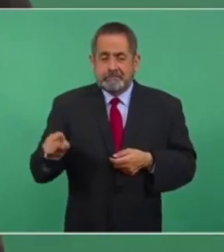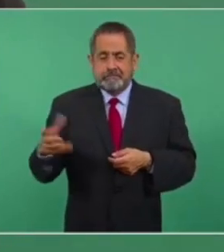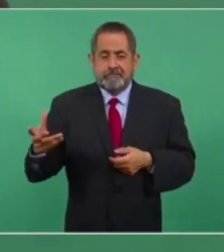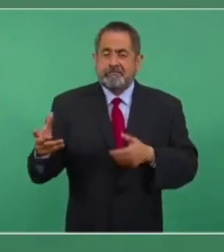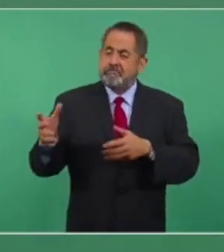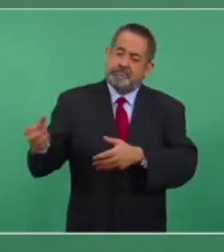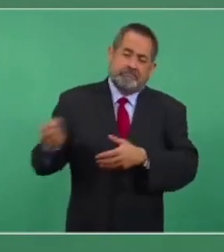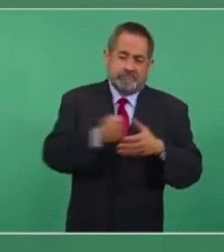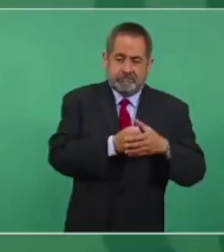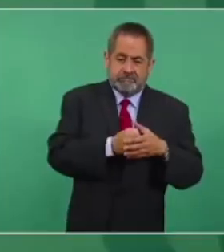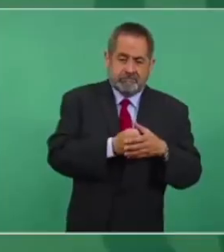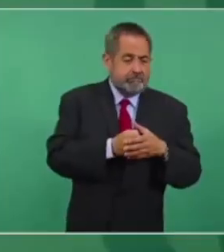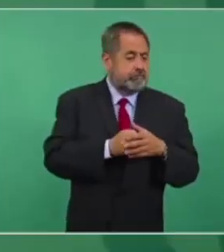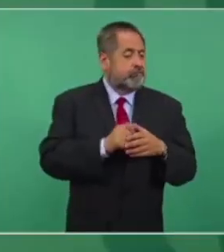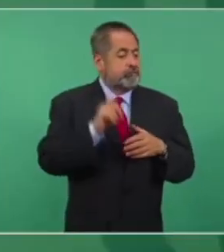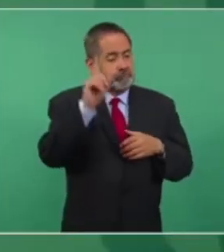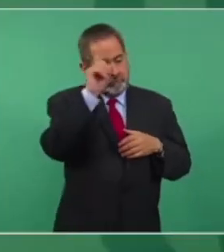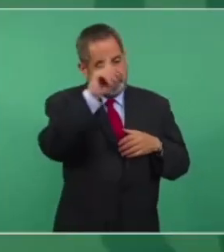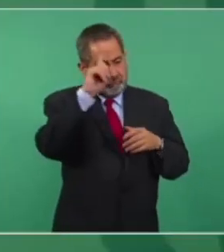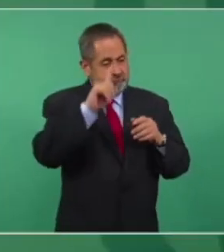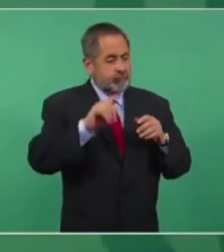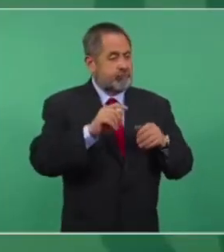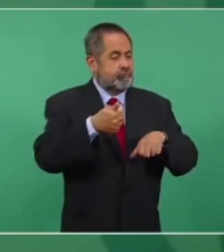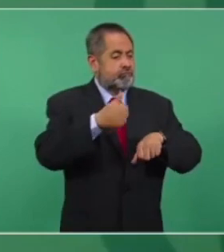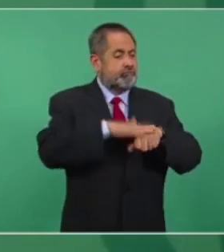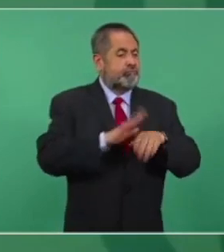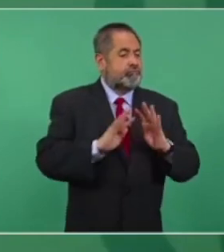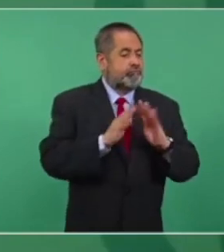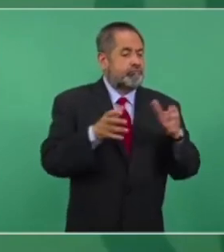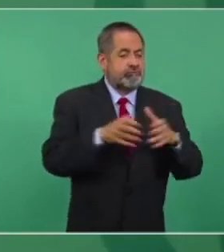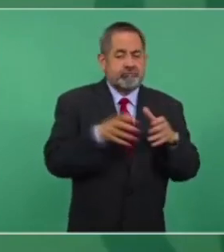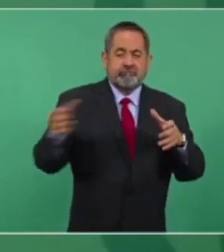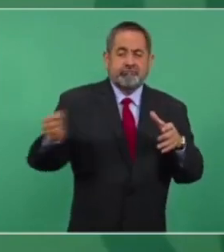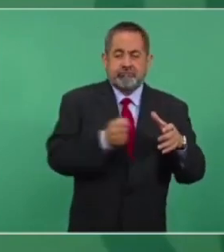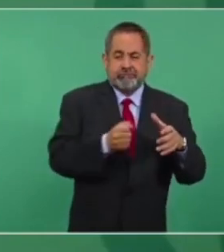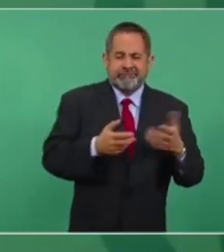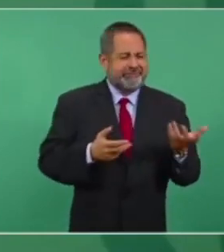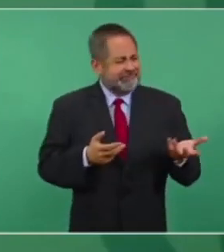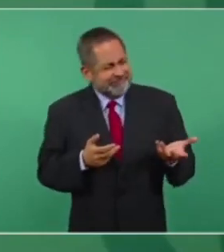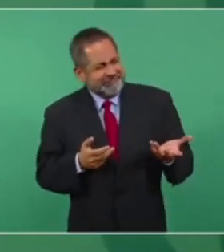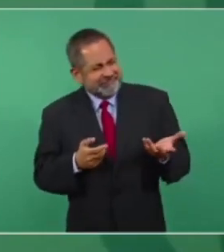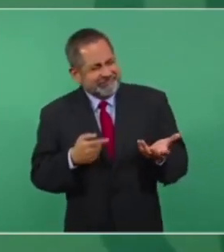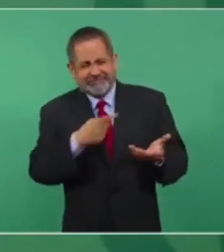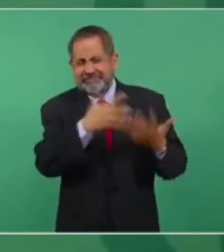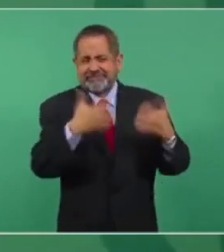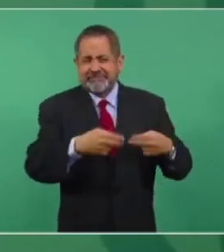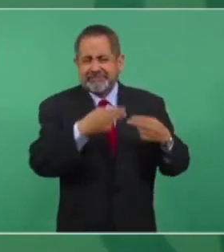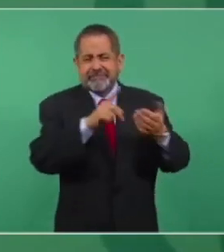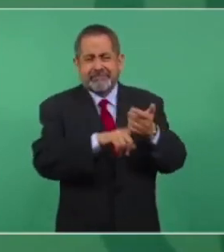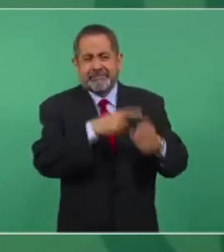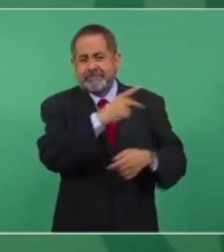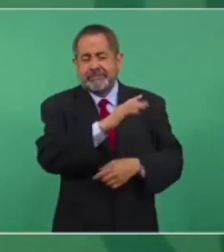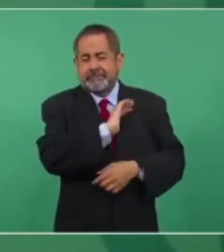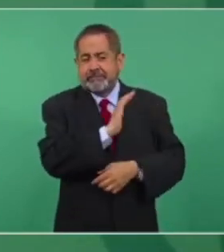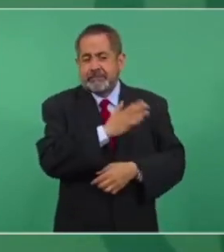se lo llevaron al Consejo de Administración. Esas empresas españolas